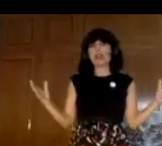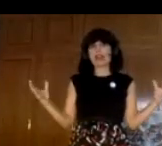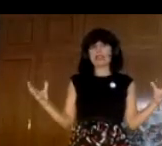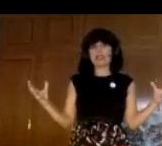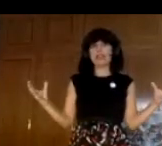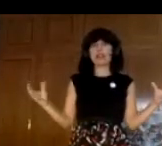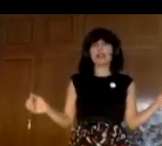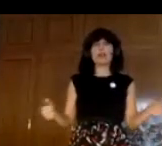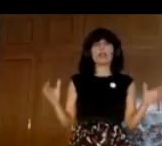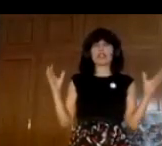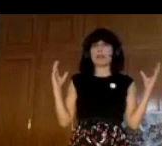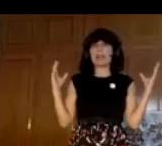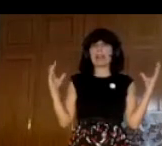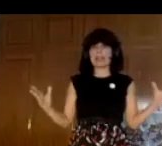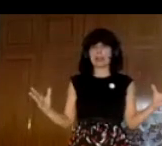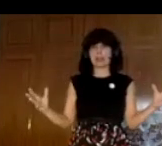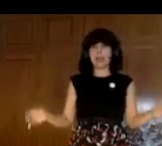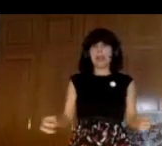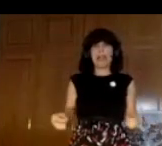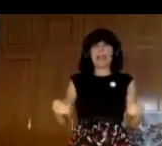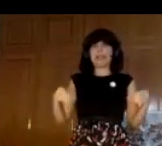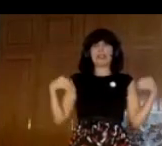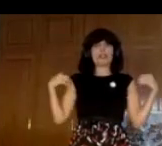que ahora con la crisis del coronavirus esto se ve clarísimo.